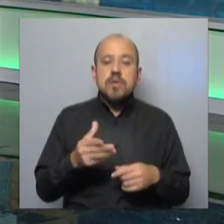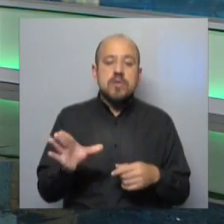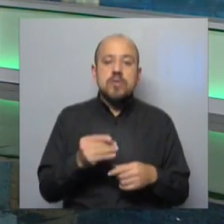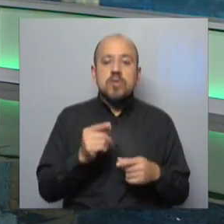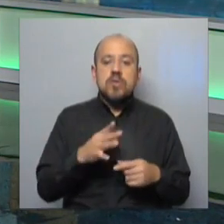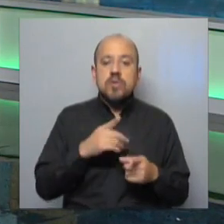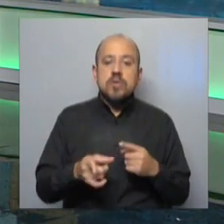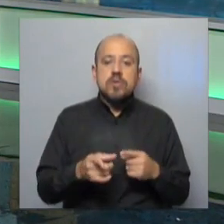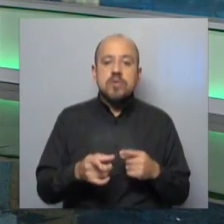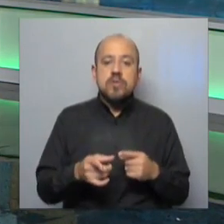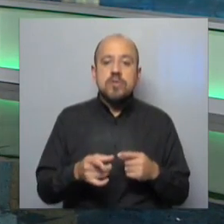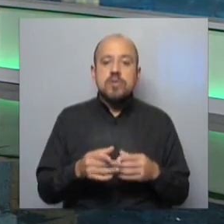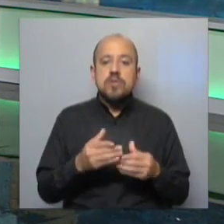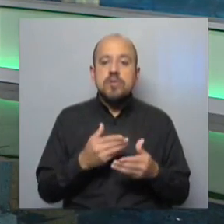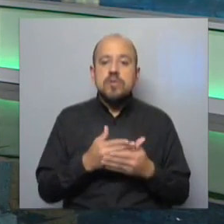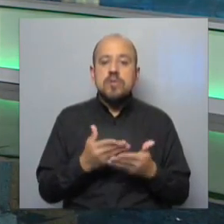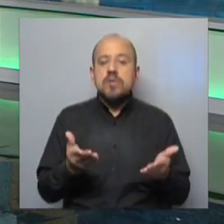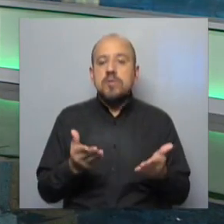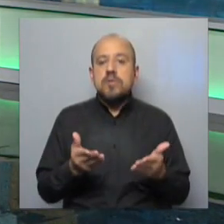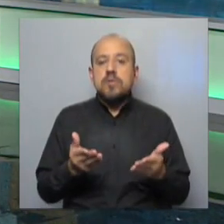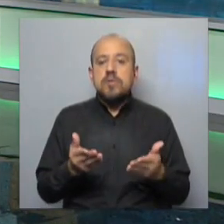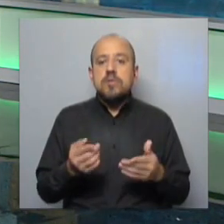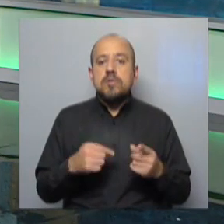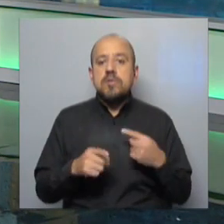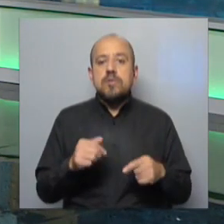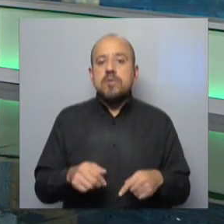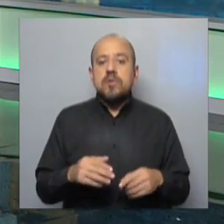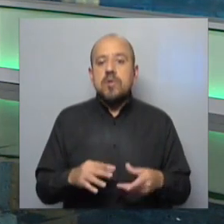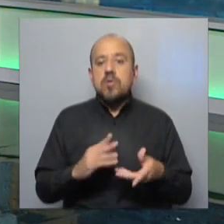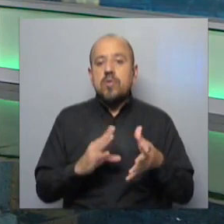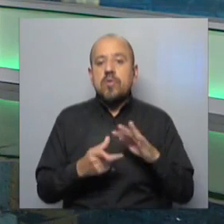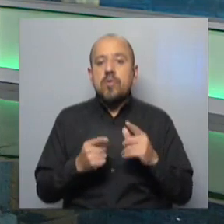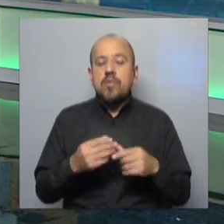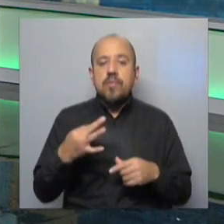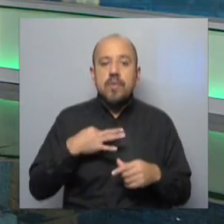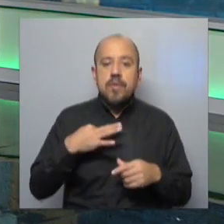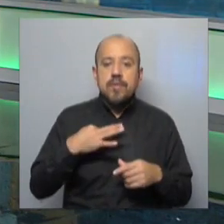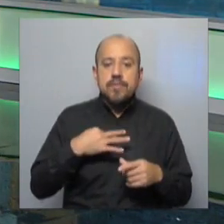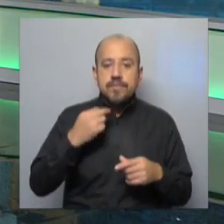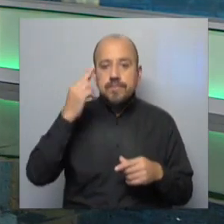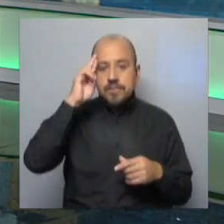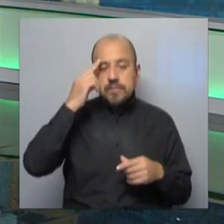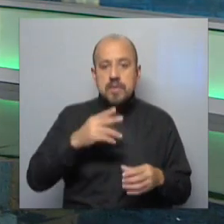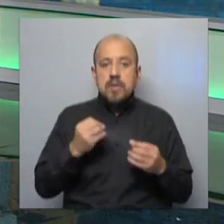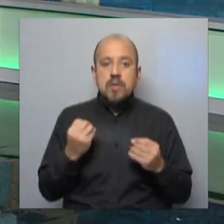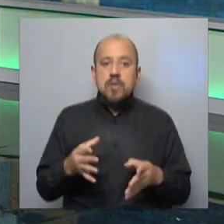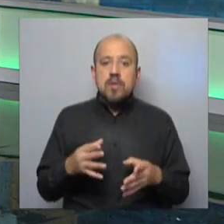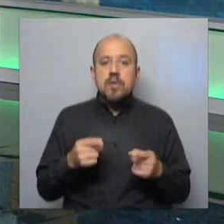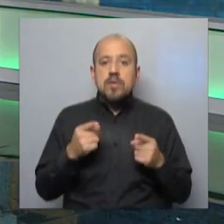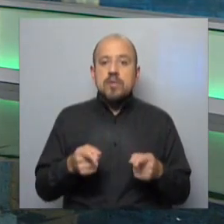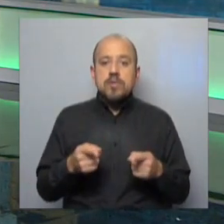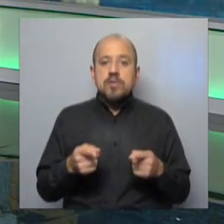vinculado con el ambiente pero también a casi todo lo que está vinculado con nuestra forma de vivir en uruguay porque estos